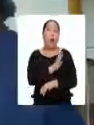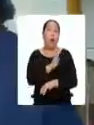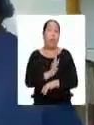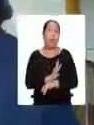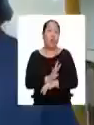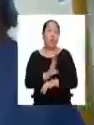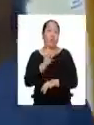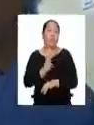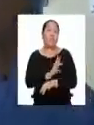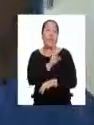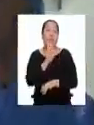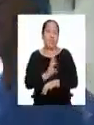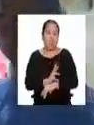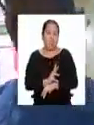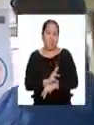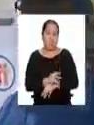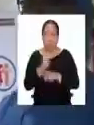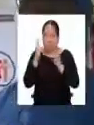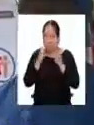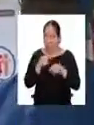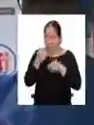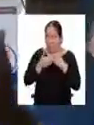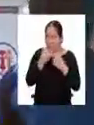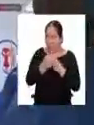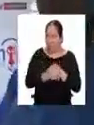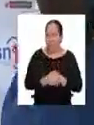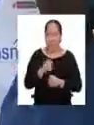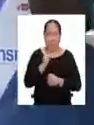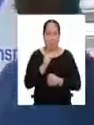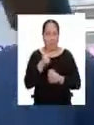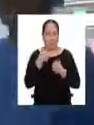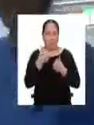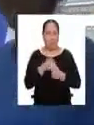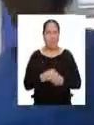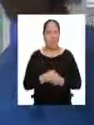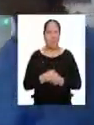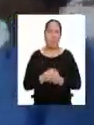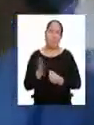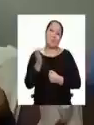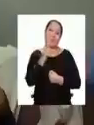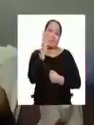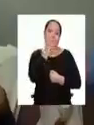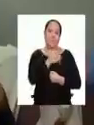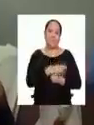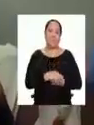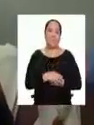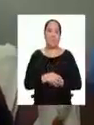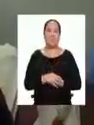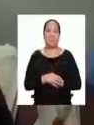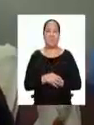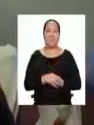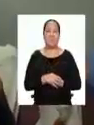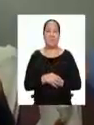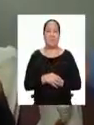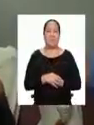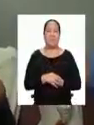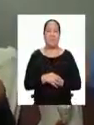horas. Bueno, ¿y ahora podemos ver el procedimiento? Por supuesto, ¿Sí? encantada. ¿Por dónde? ¿Por aquí? Claro que sí. Listo, vamos a ver.